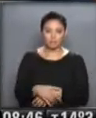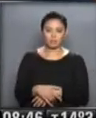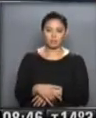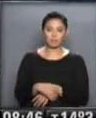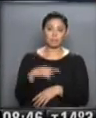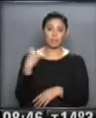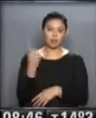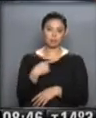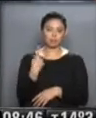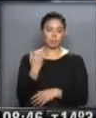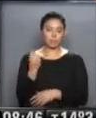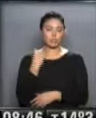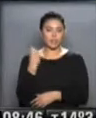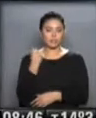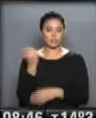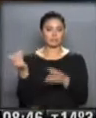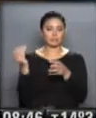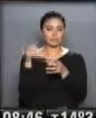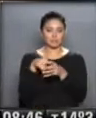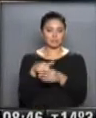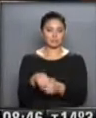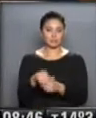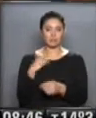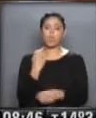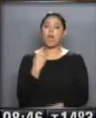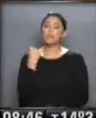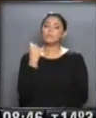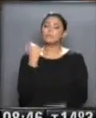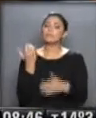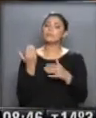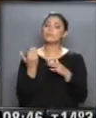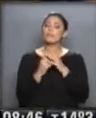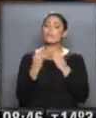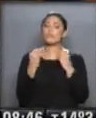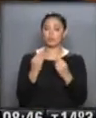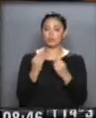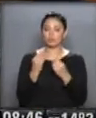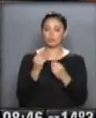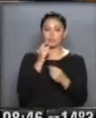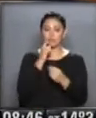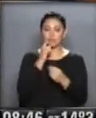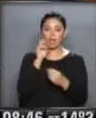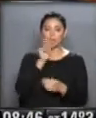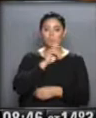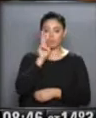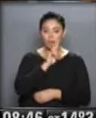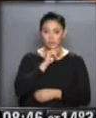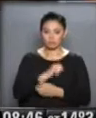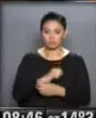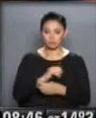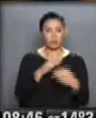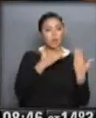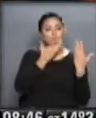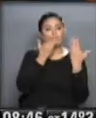para nosotras es muy importante. Muy importante fundamentalmente porque el poder darle a una mujer